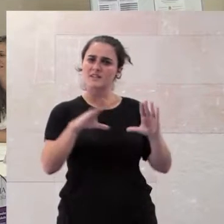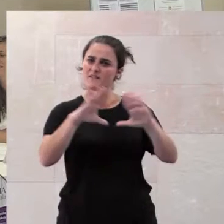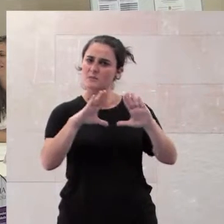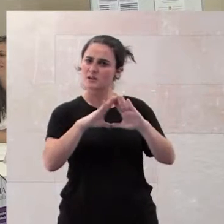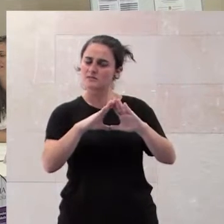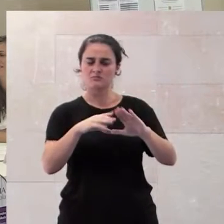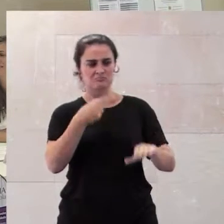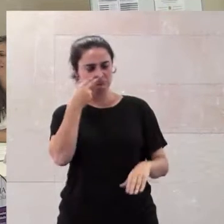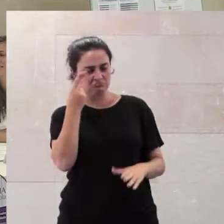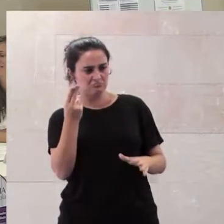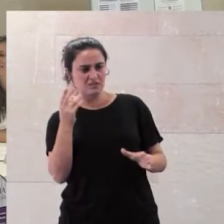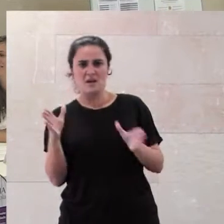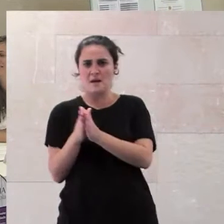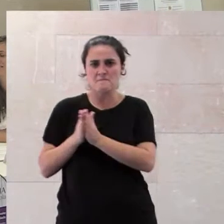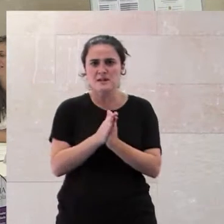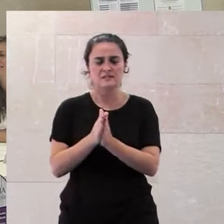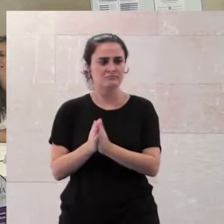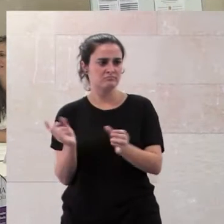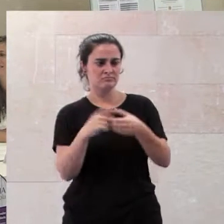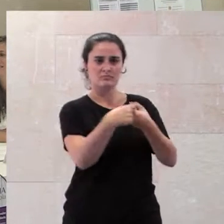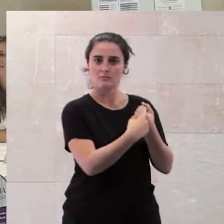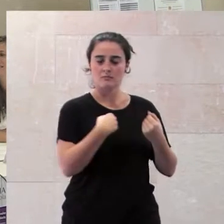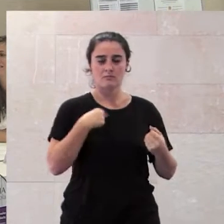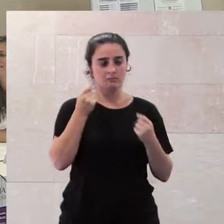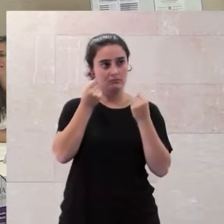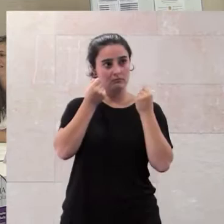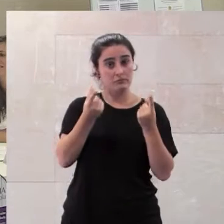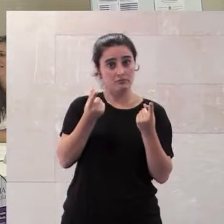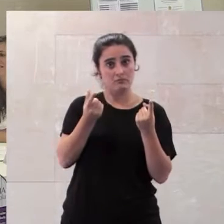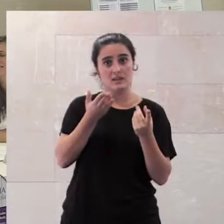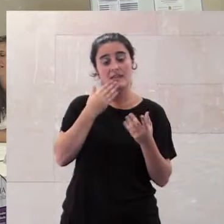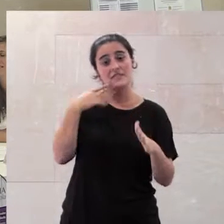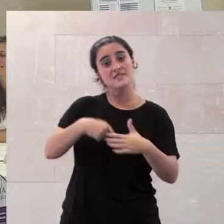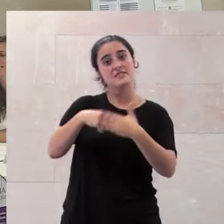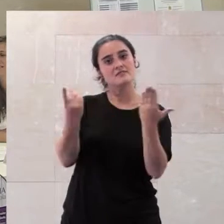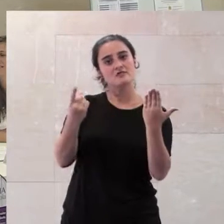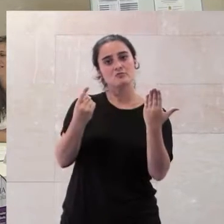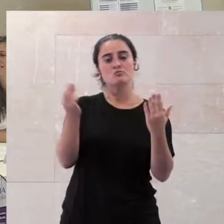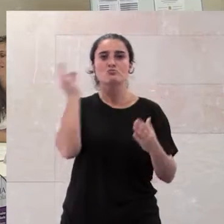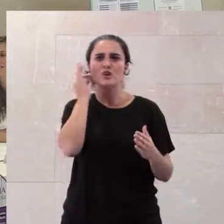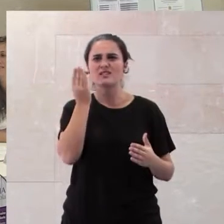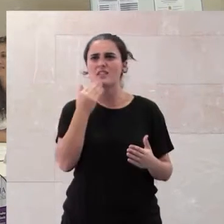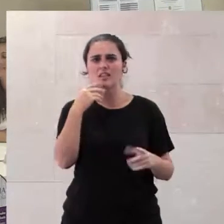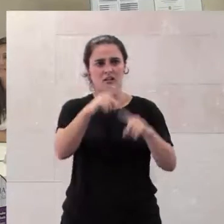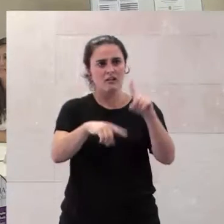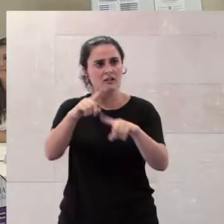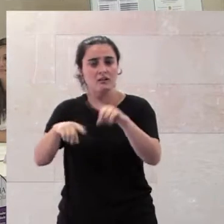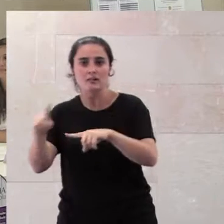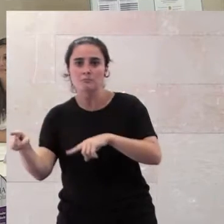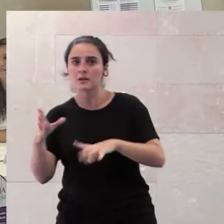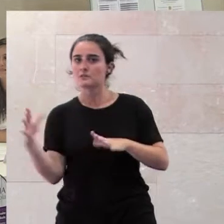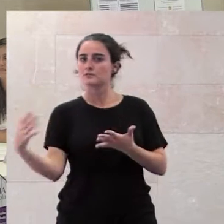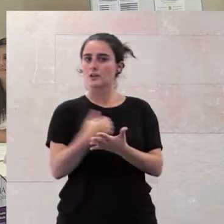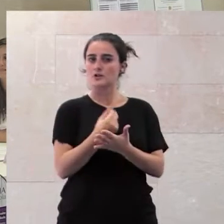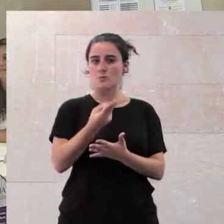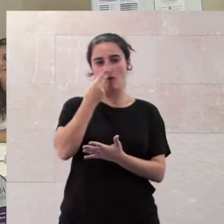para mí fue un descubrimiento, porque con 16 años tuve la oportunidad de encontrarme con mujeres de muchas edades, pero que de repente teníamos inquietudes parecidas,